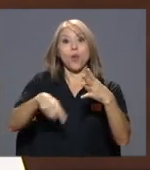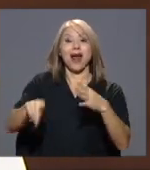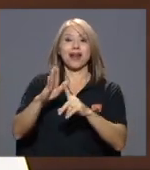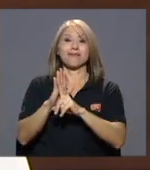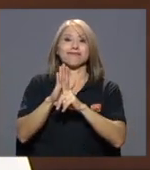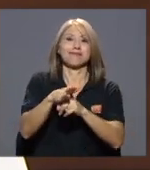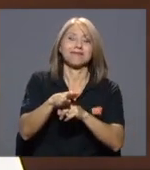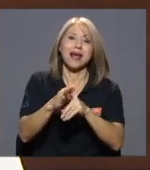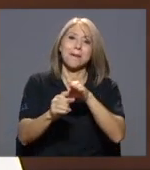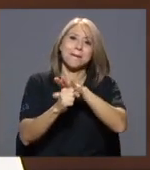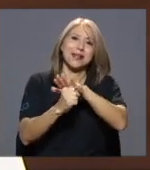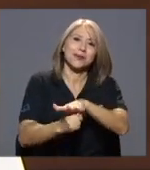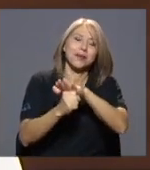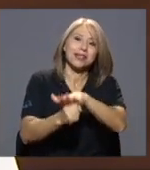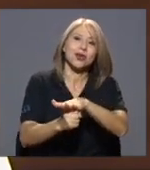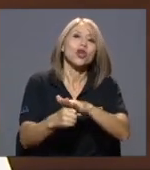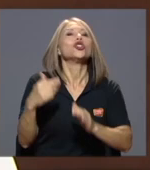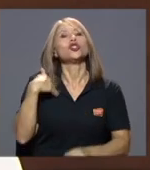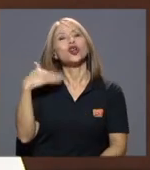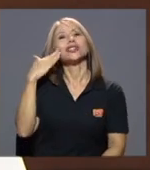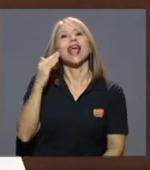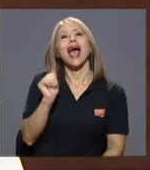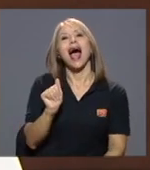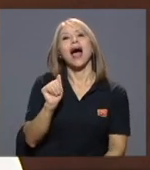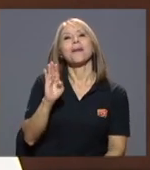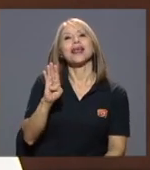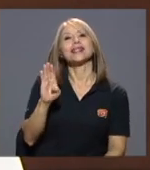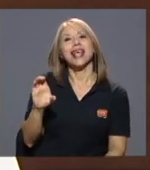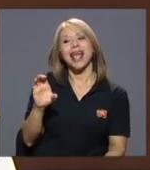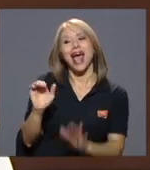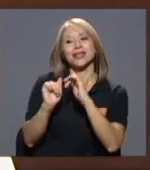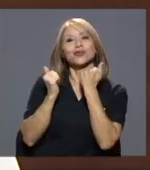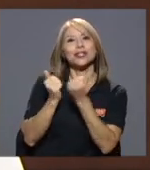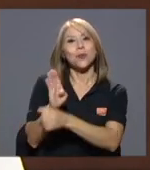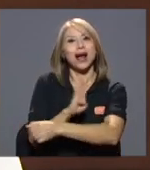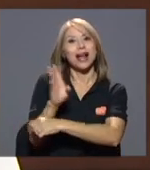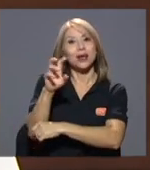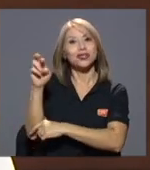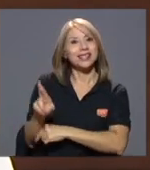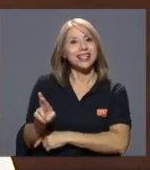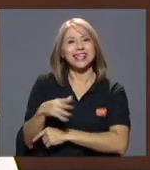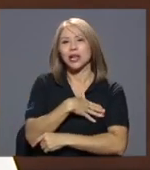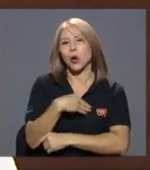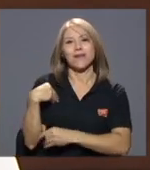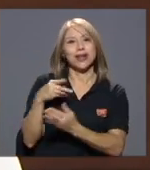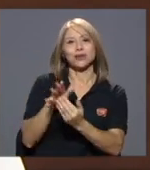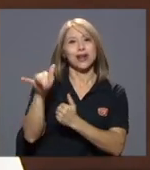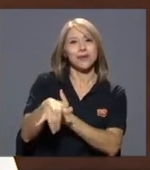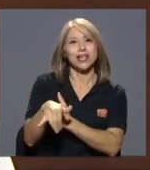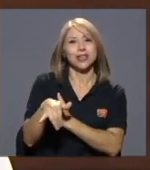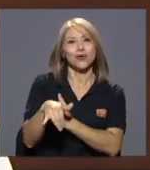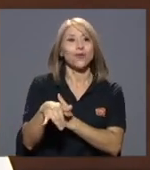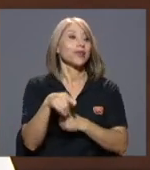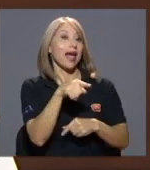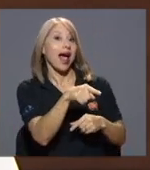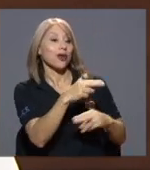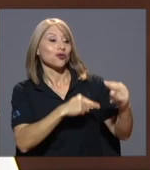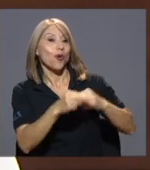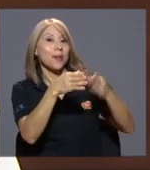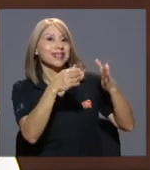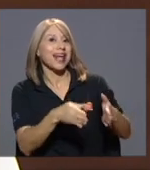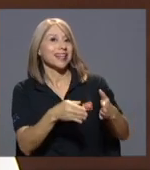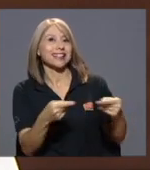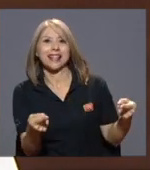de bancaria, de la asociación bancaria, no le va a gustar mucho el proyecto, probablemente, tampoco los comerciantes, que de alguna manera se lo quieren